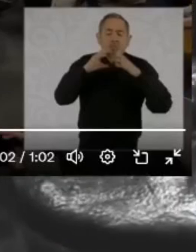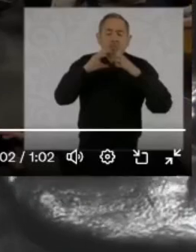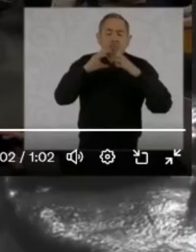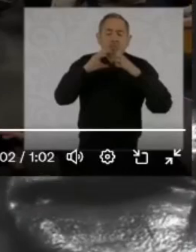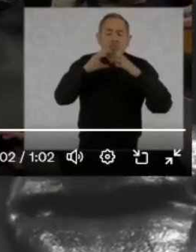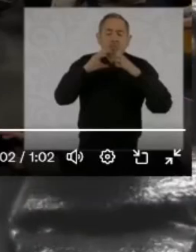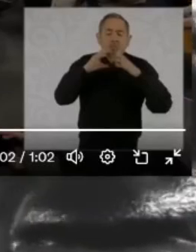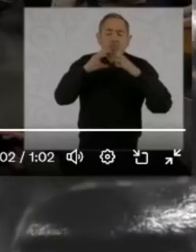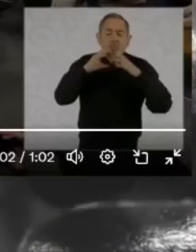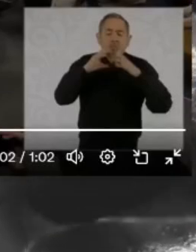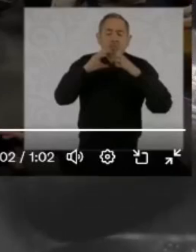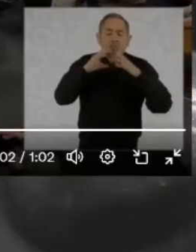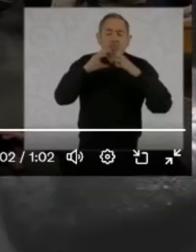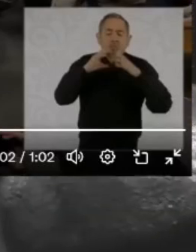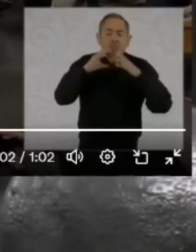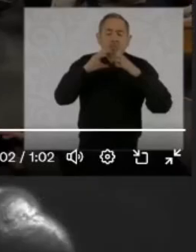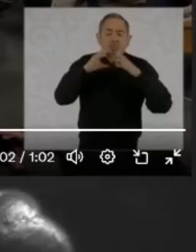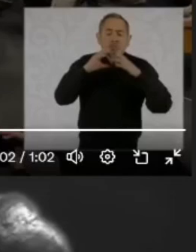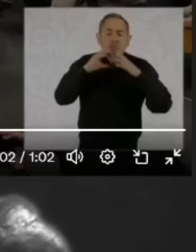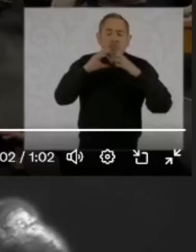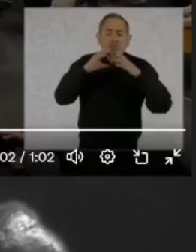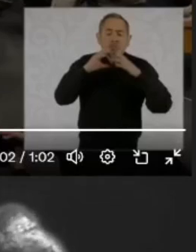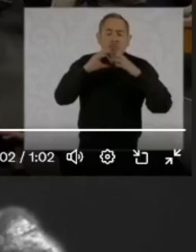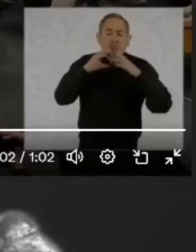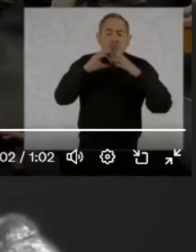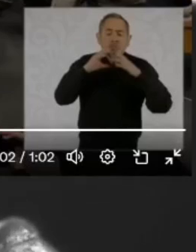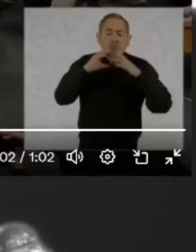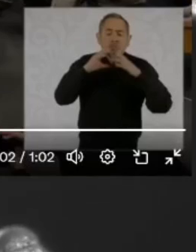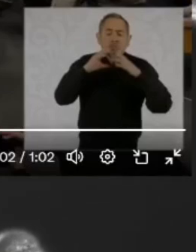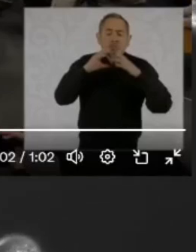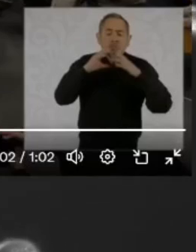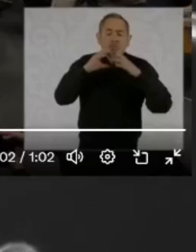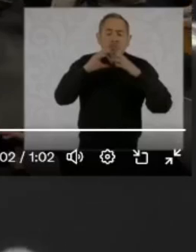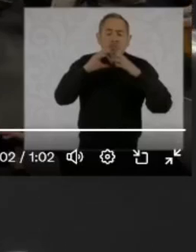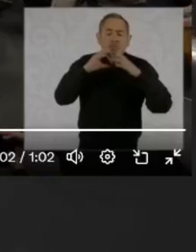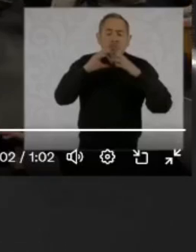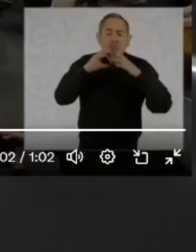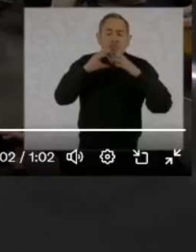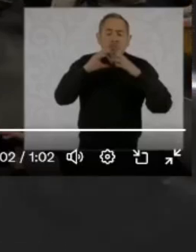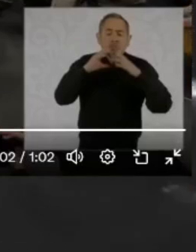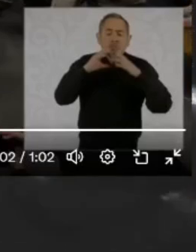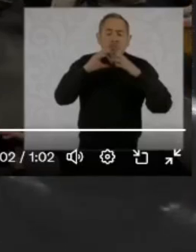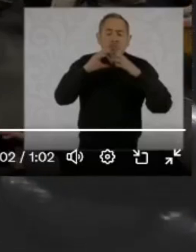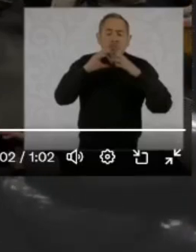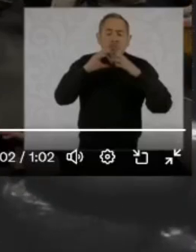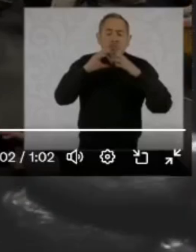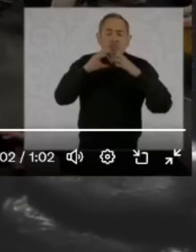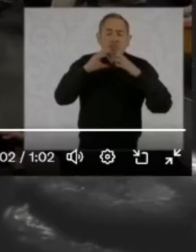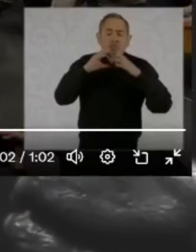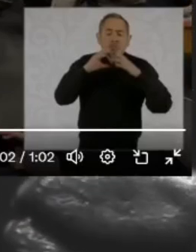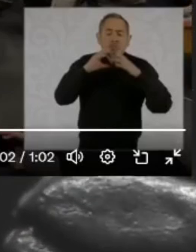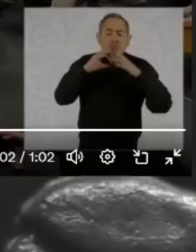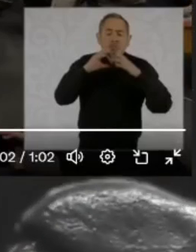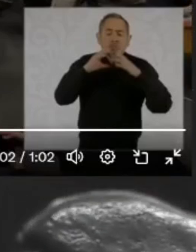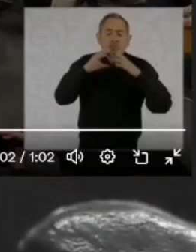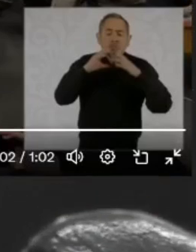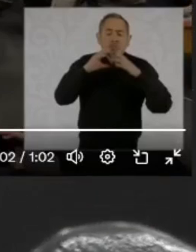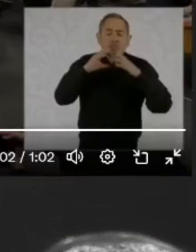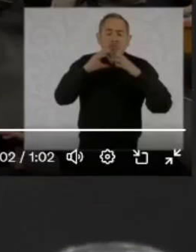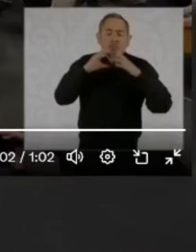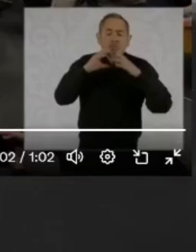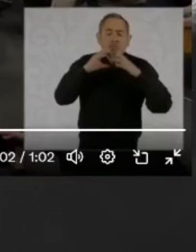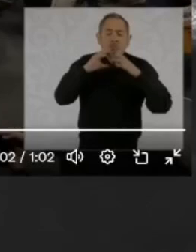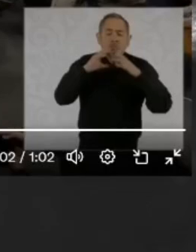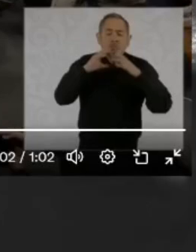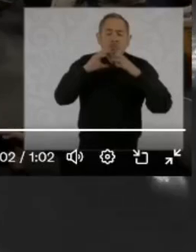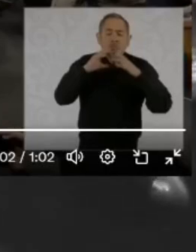ver, pero sí te das cuenta que hay gente que tiene otra idea y creen en Andrés Manuel pro cuarta transformación,